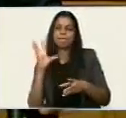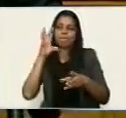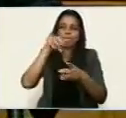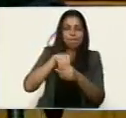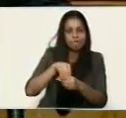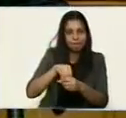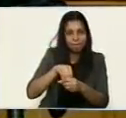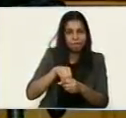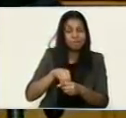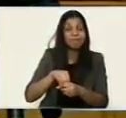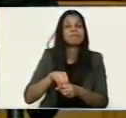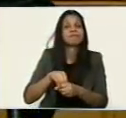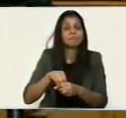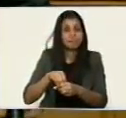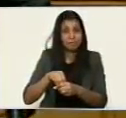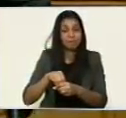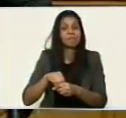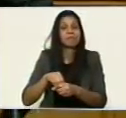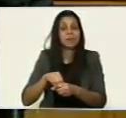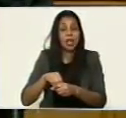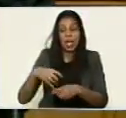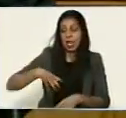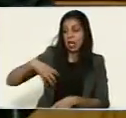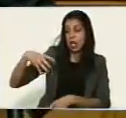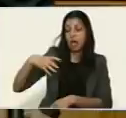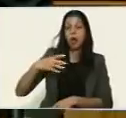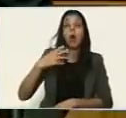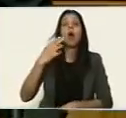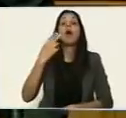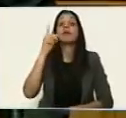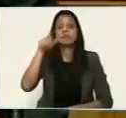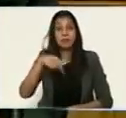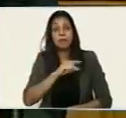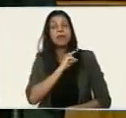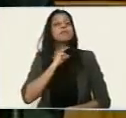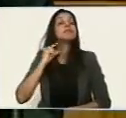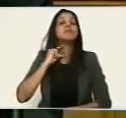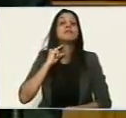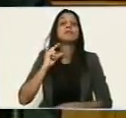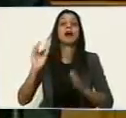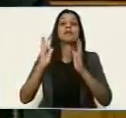apoyados por importantes sectores, entre ellos la jerarquía eclesiástica de Nicaragua.